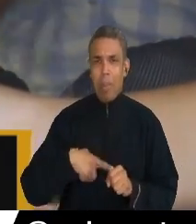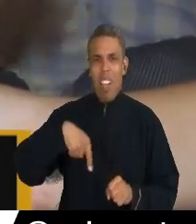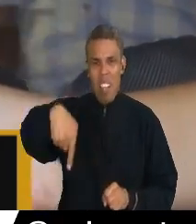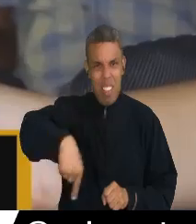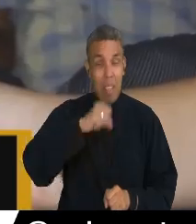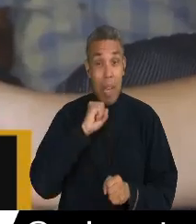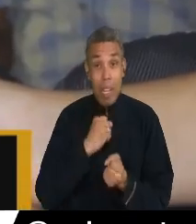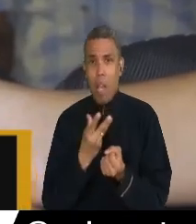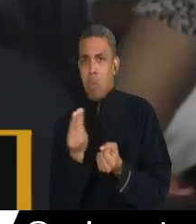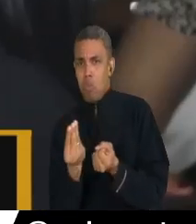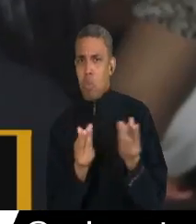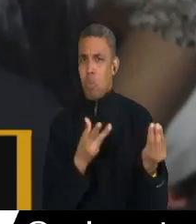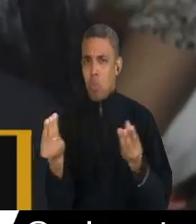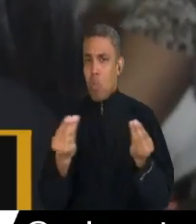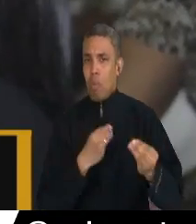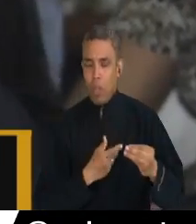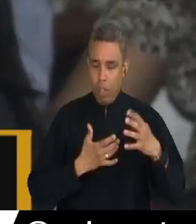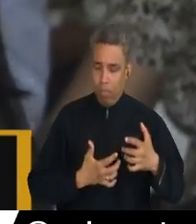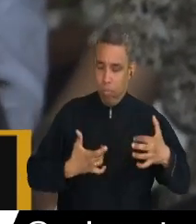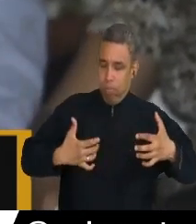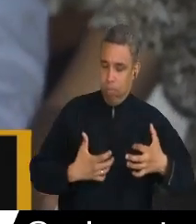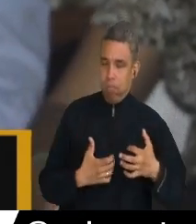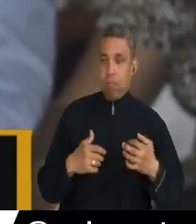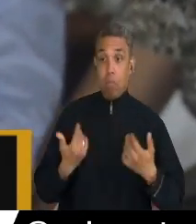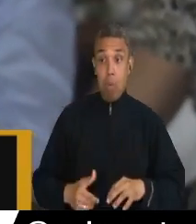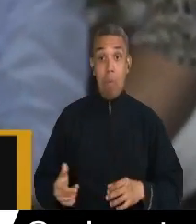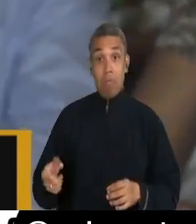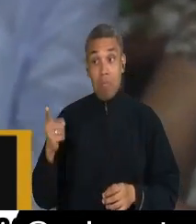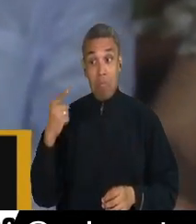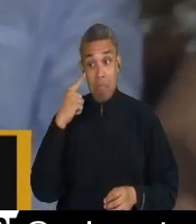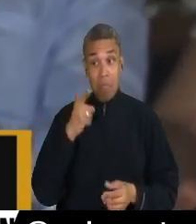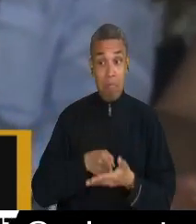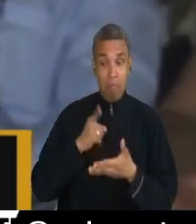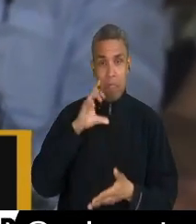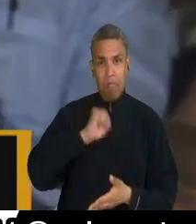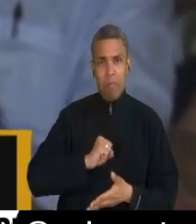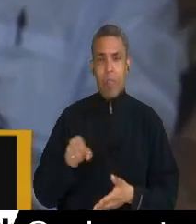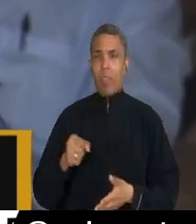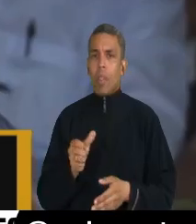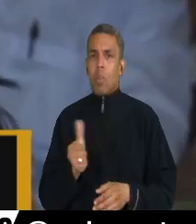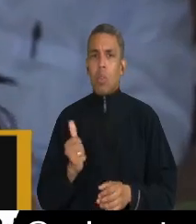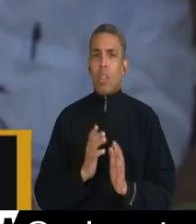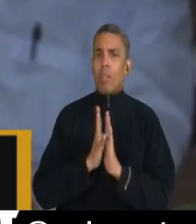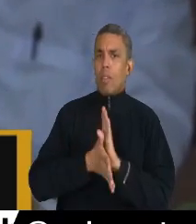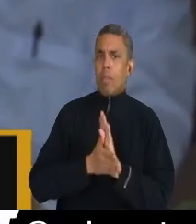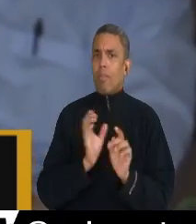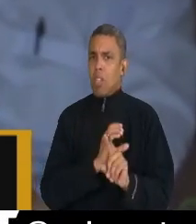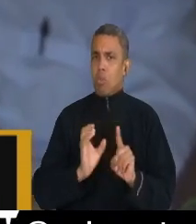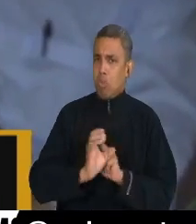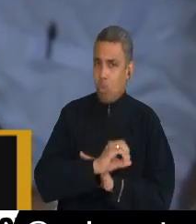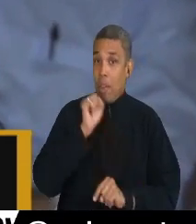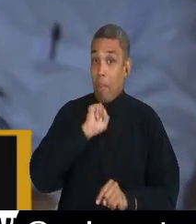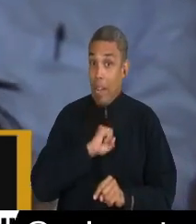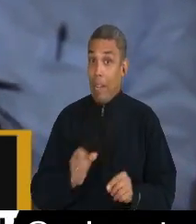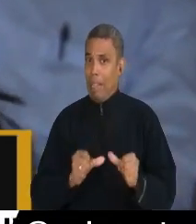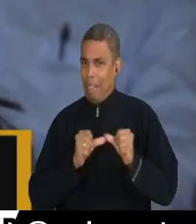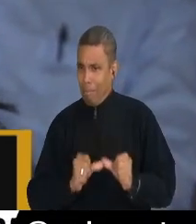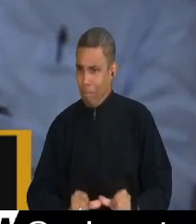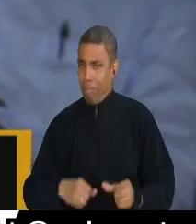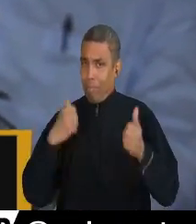que tenemos aquí en Barranca Bermeja. Muy bueno para la cultura de Barranca, es un Gracias, Jorge. Confortable. De verdad que es un honor.